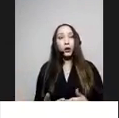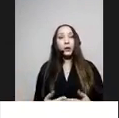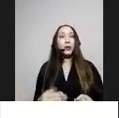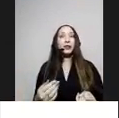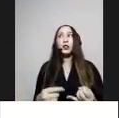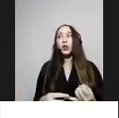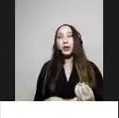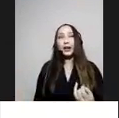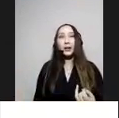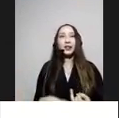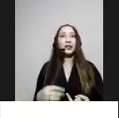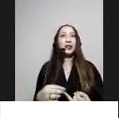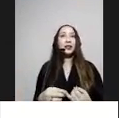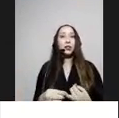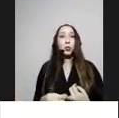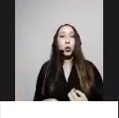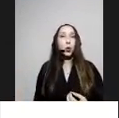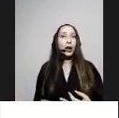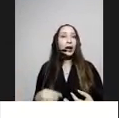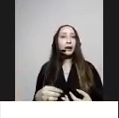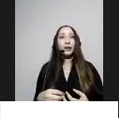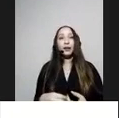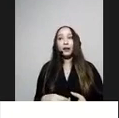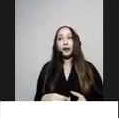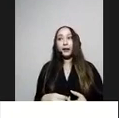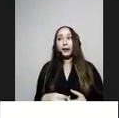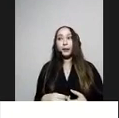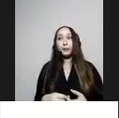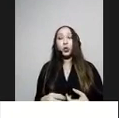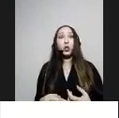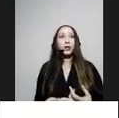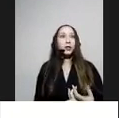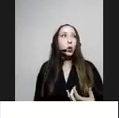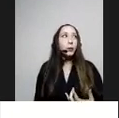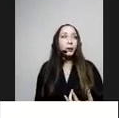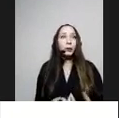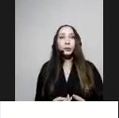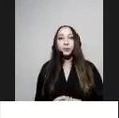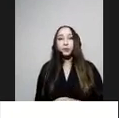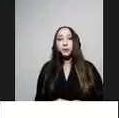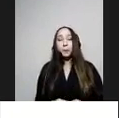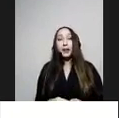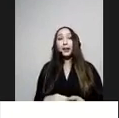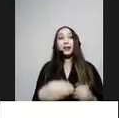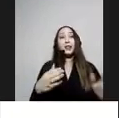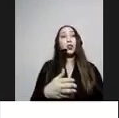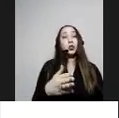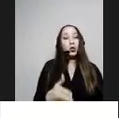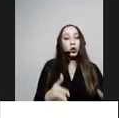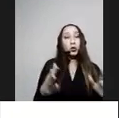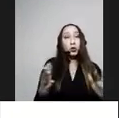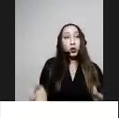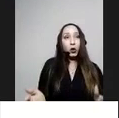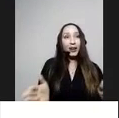psicológicos. Puede ser dolor de cabeza, tensión muscular, dolor de estómago. Y si yo